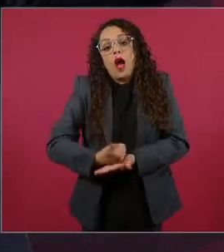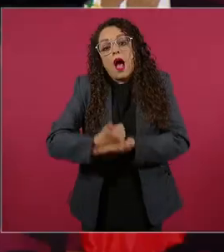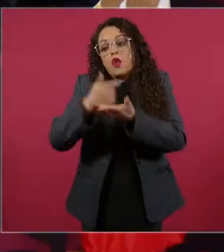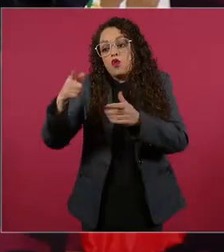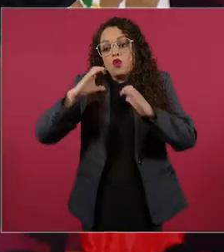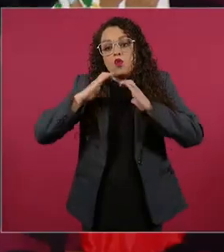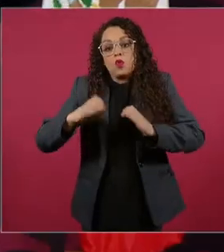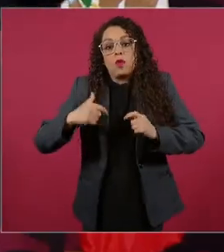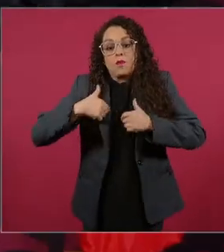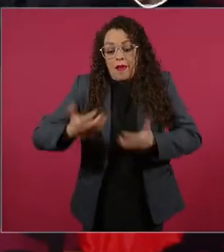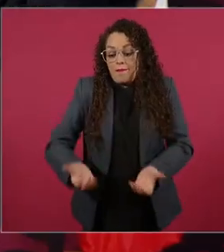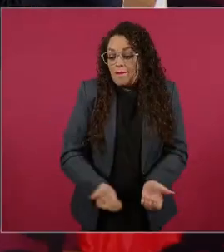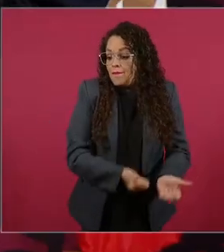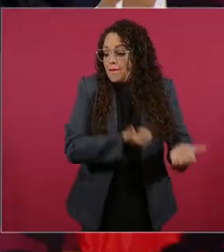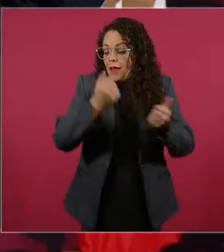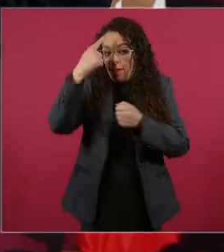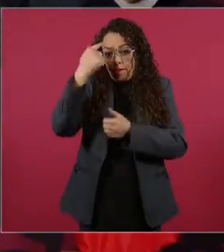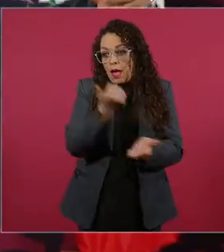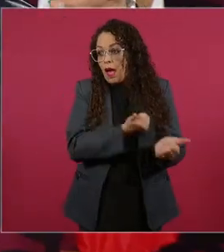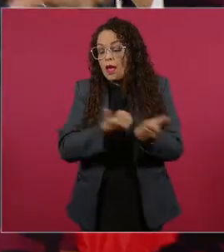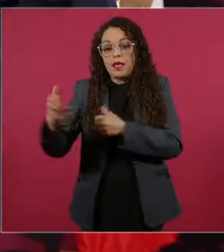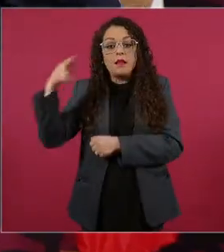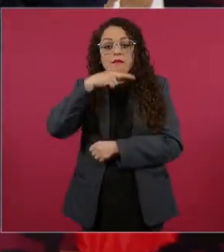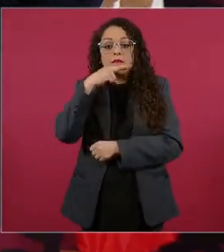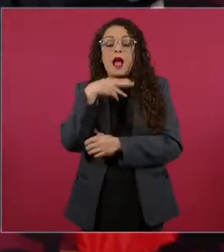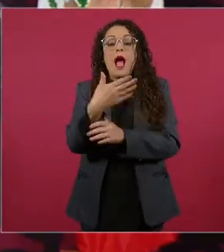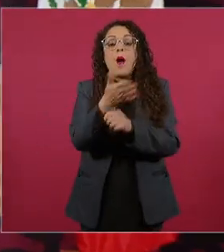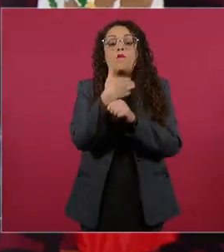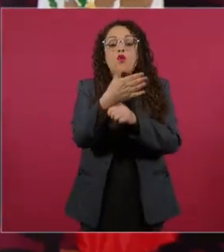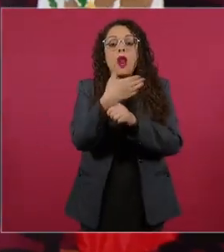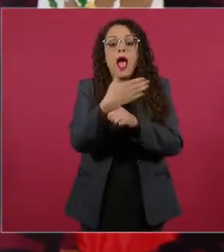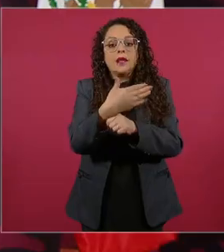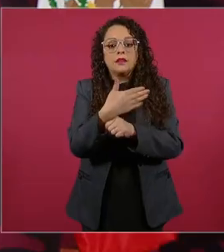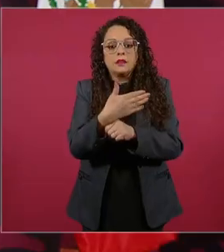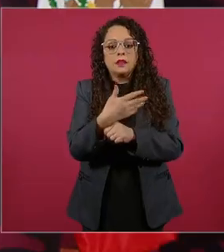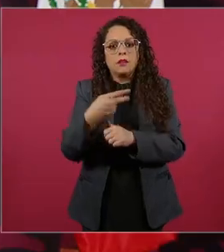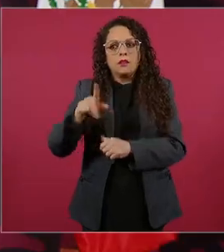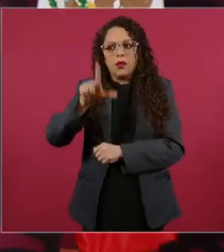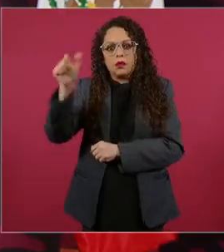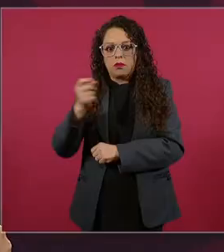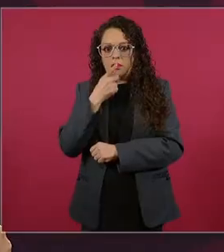la investigación de posterior se habla de que no fue así.